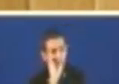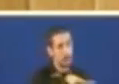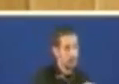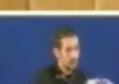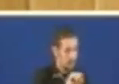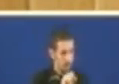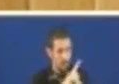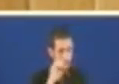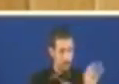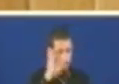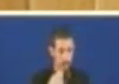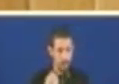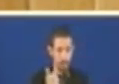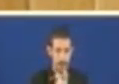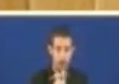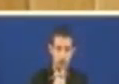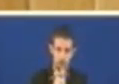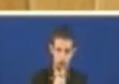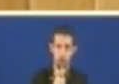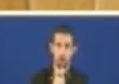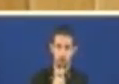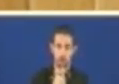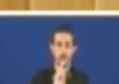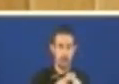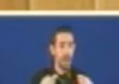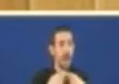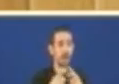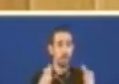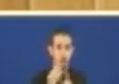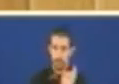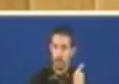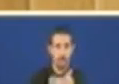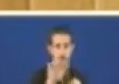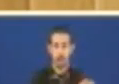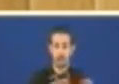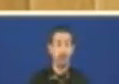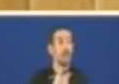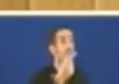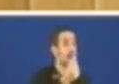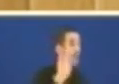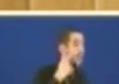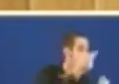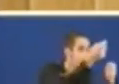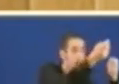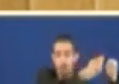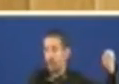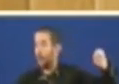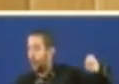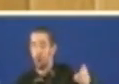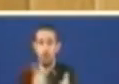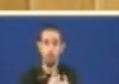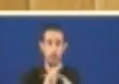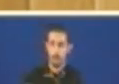o 100% do valor nominal desas participacións preferentes, que se lle devolvan cartos que son seus e que lle foron, como digo,